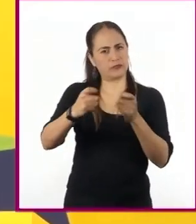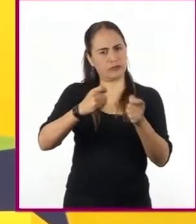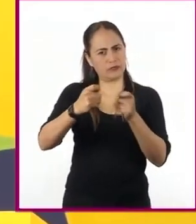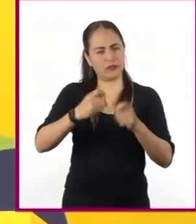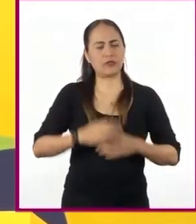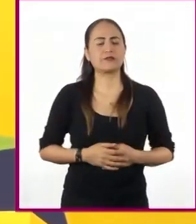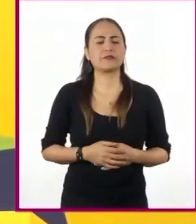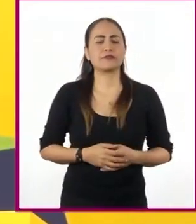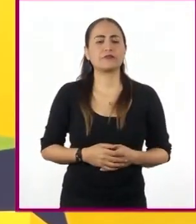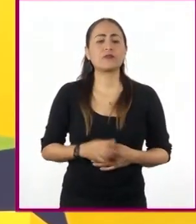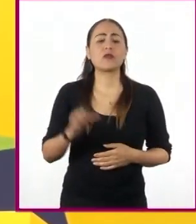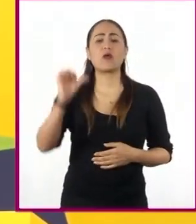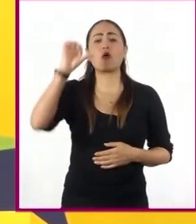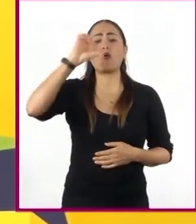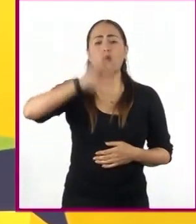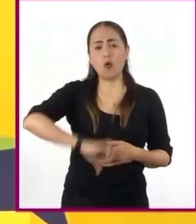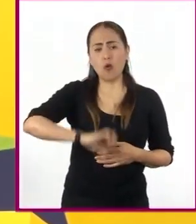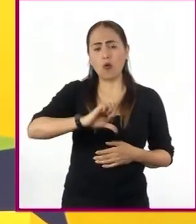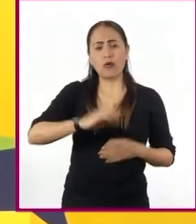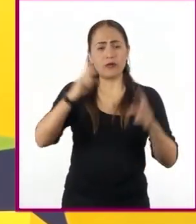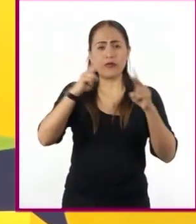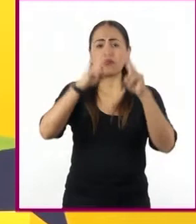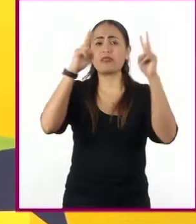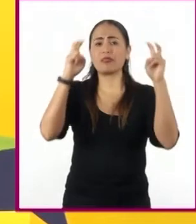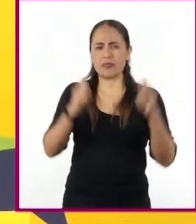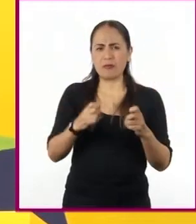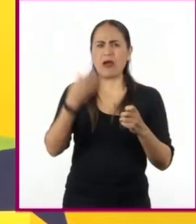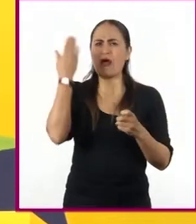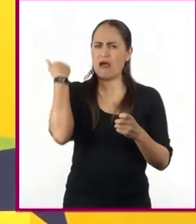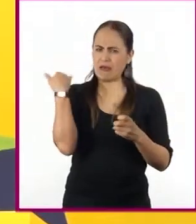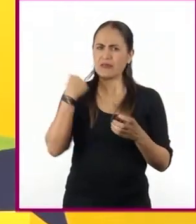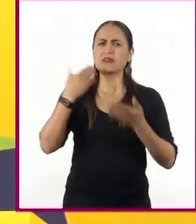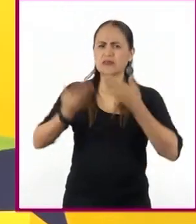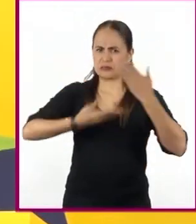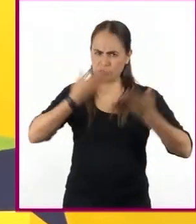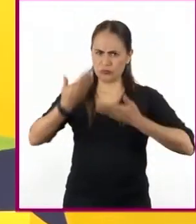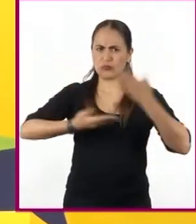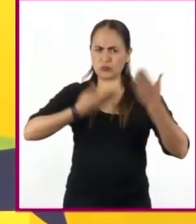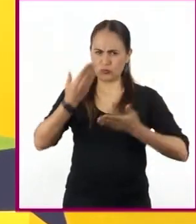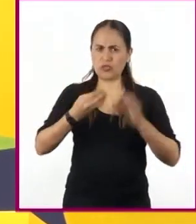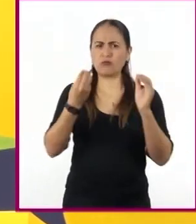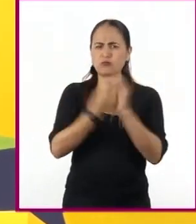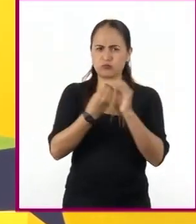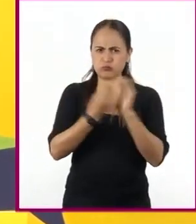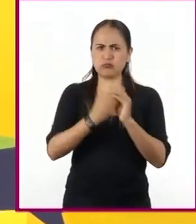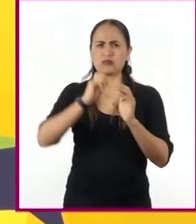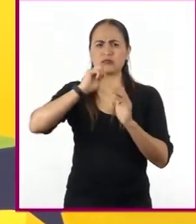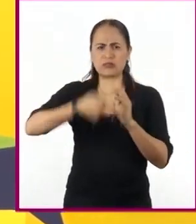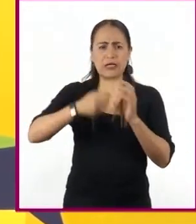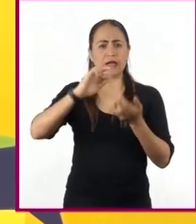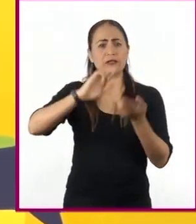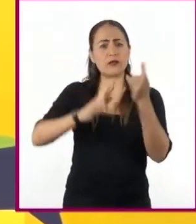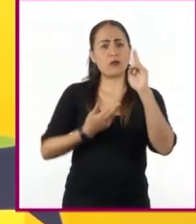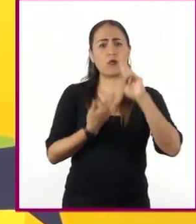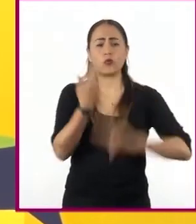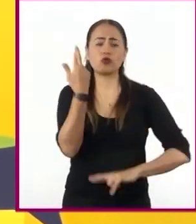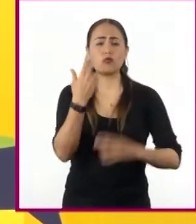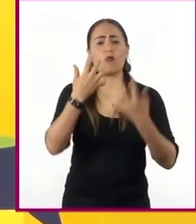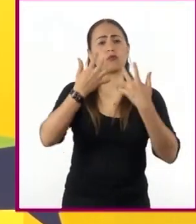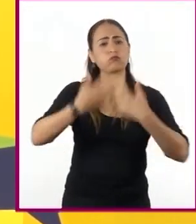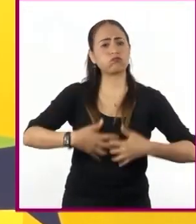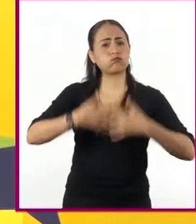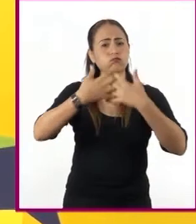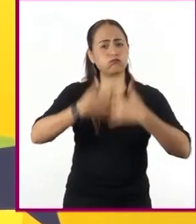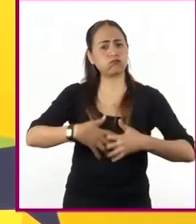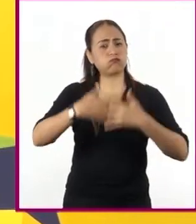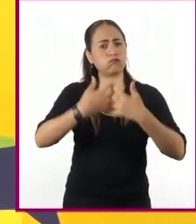El día de hoy vamos a repasar un tema que estudiaron en sesiones anteriores, la primera revolución industrial. Haremos